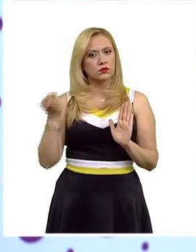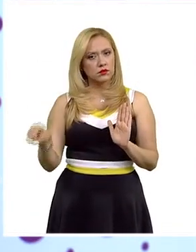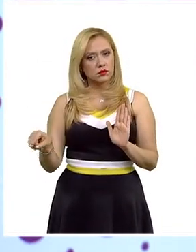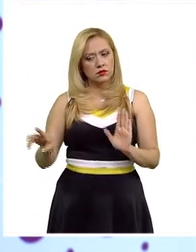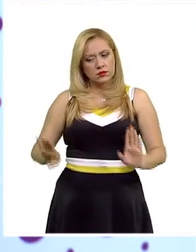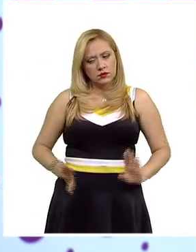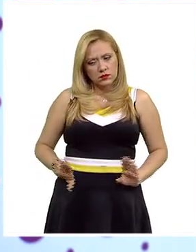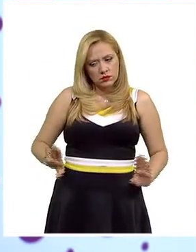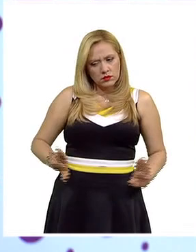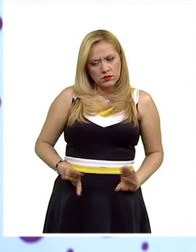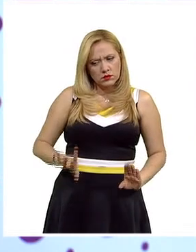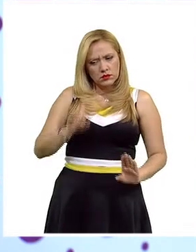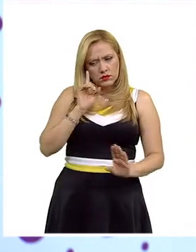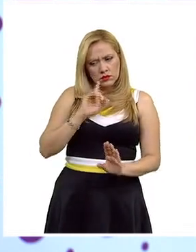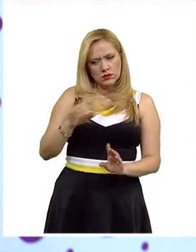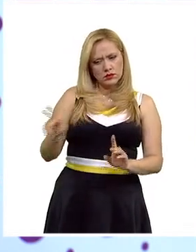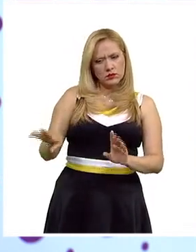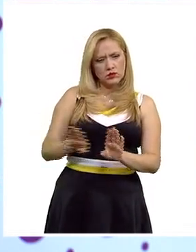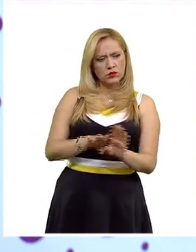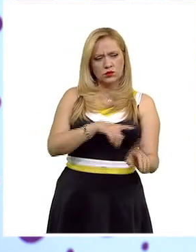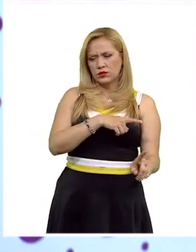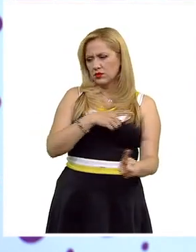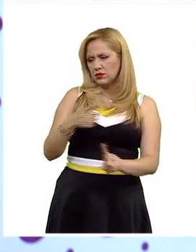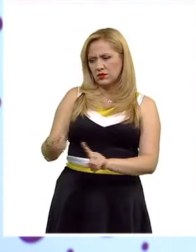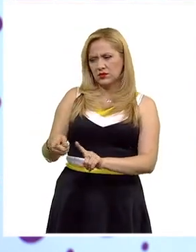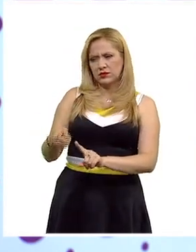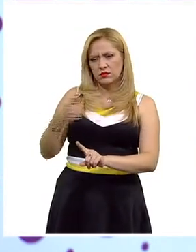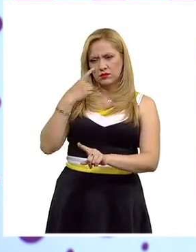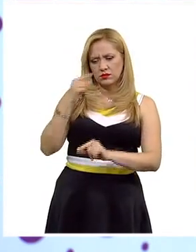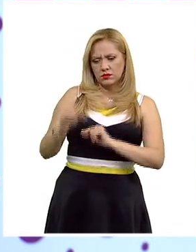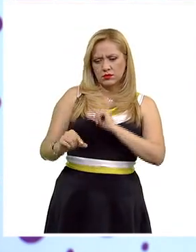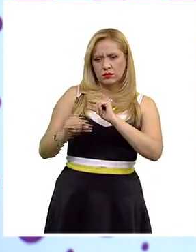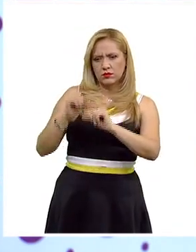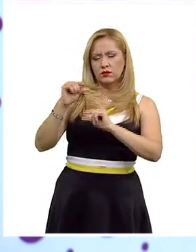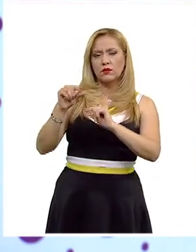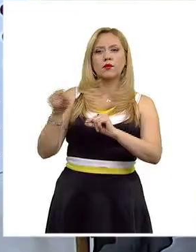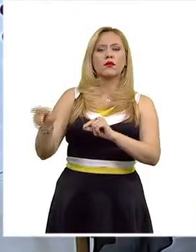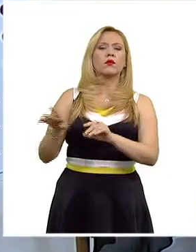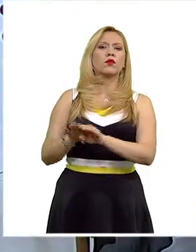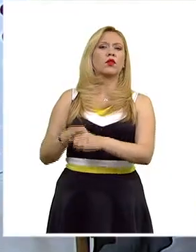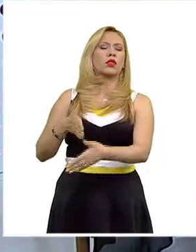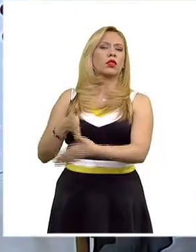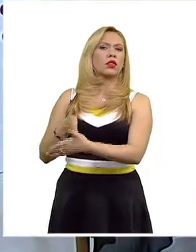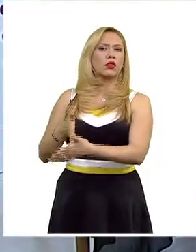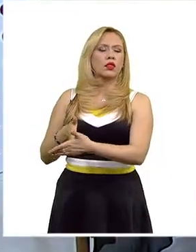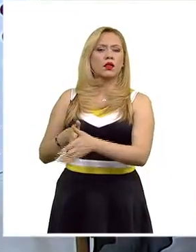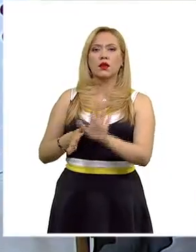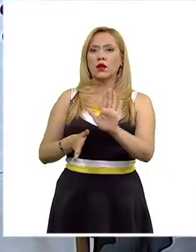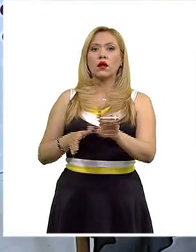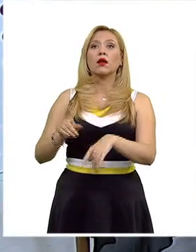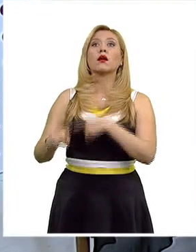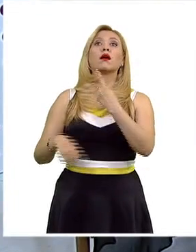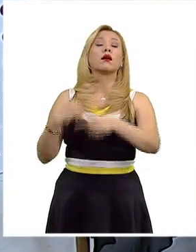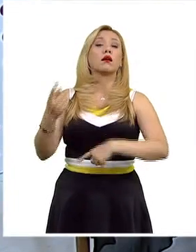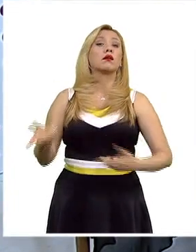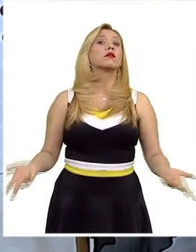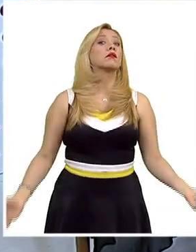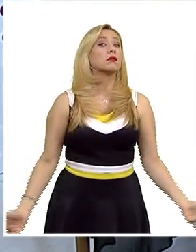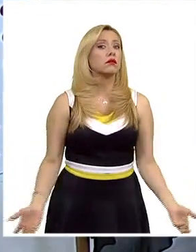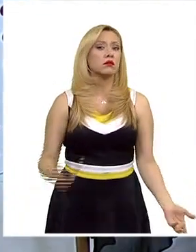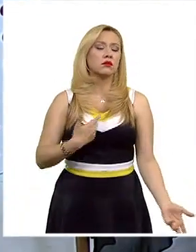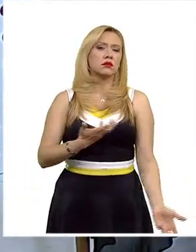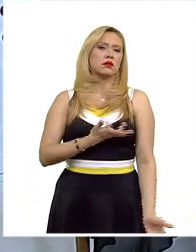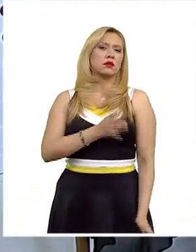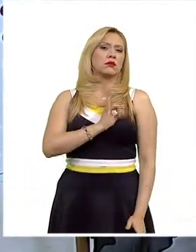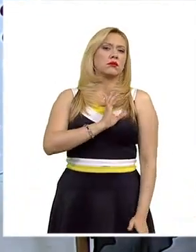estos casos, las mujeres no están pensando solamente en la conducta de acoso, están pensando en lo que viene después. Y eso les